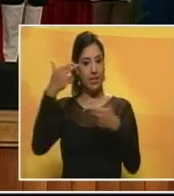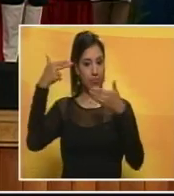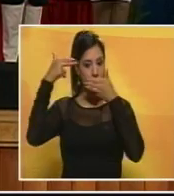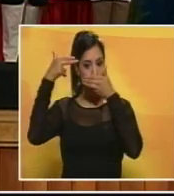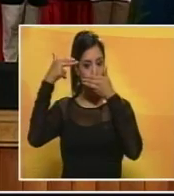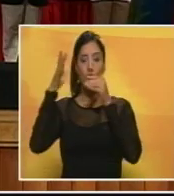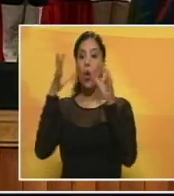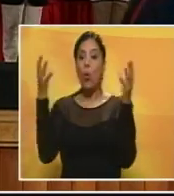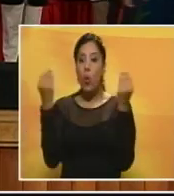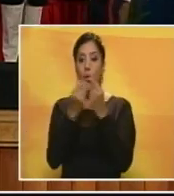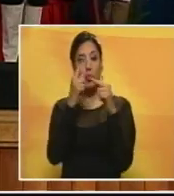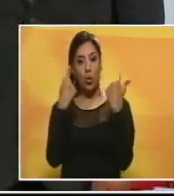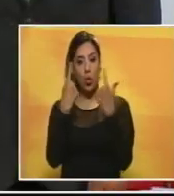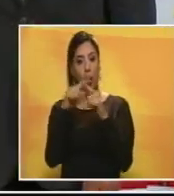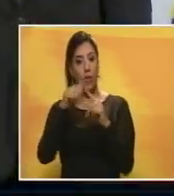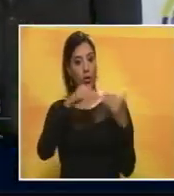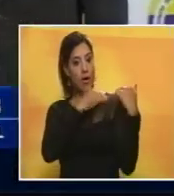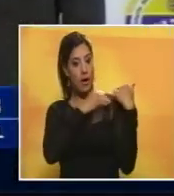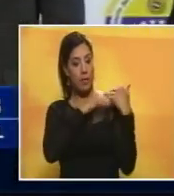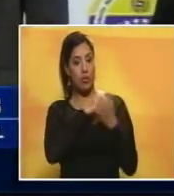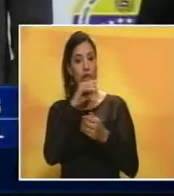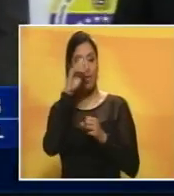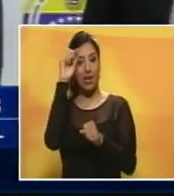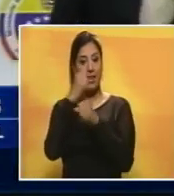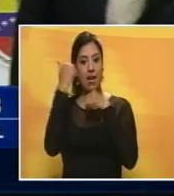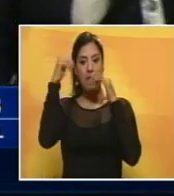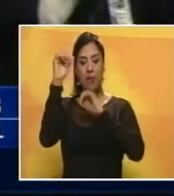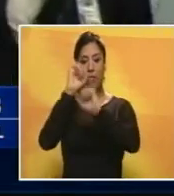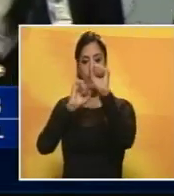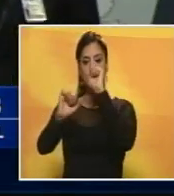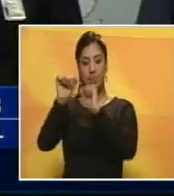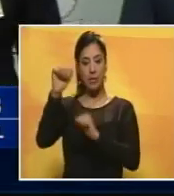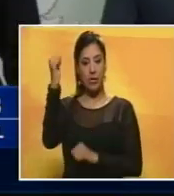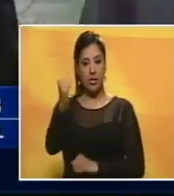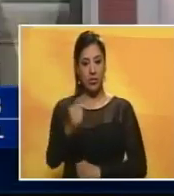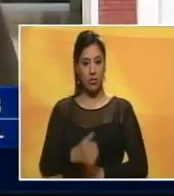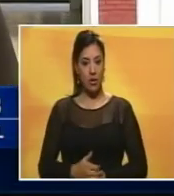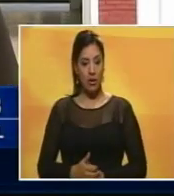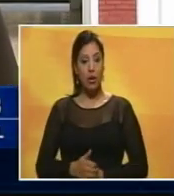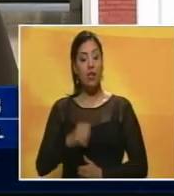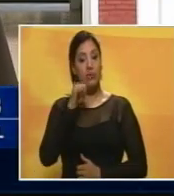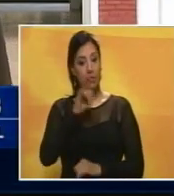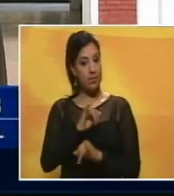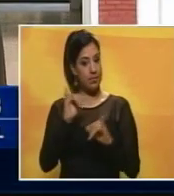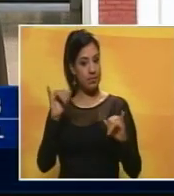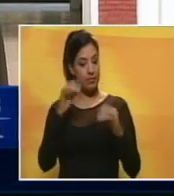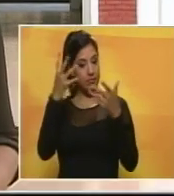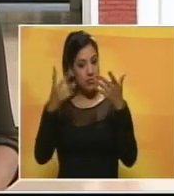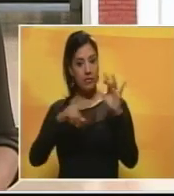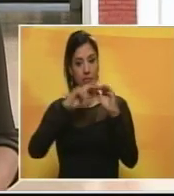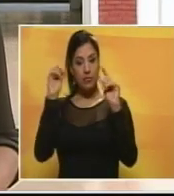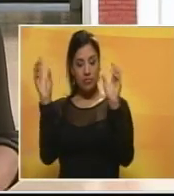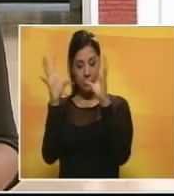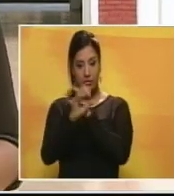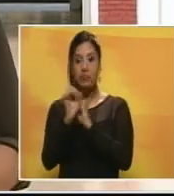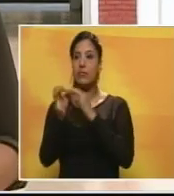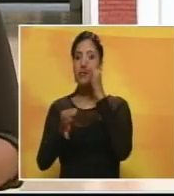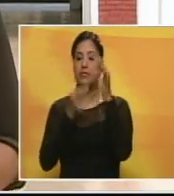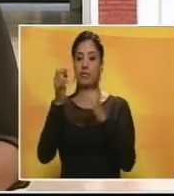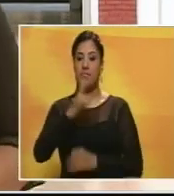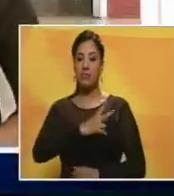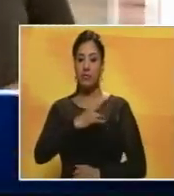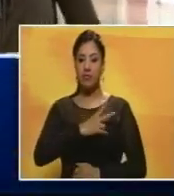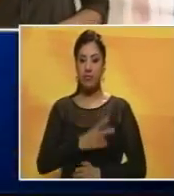junto a todas las instancias involucradas en el abordaje y prevención de este delito. Esta información será ampliada en la emisión estelar